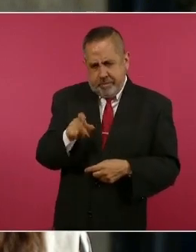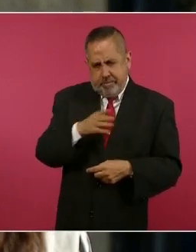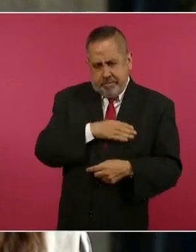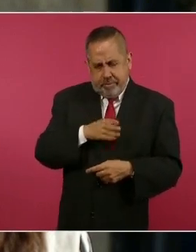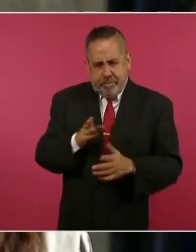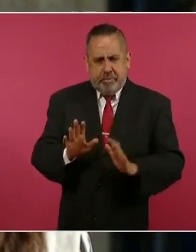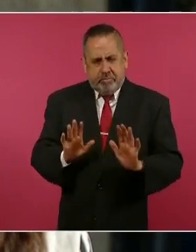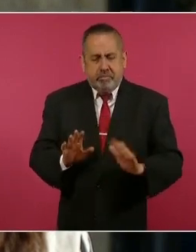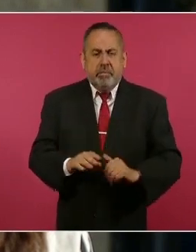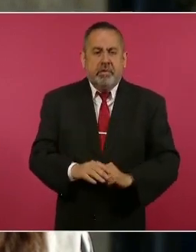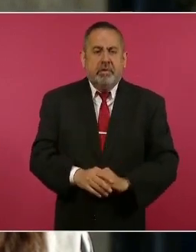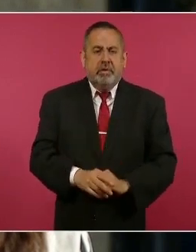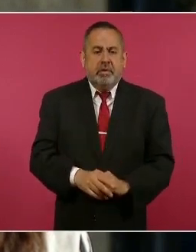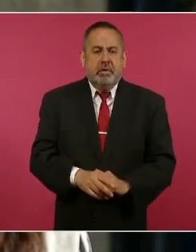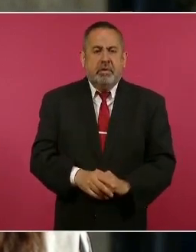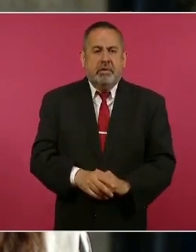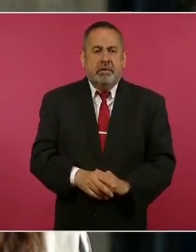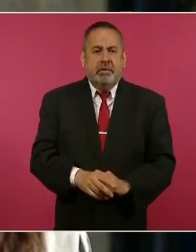porque